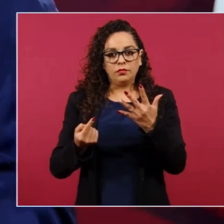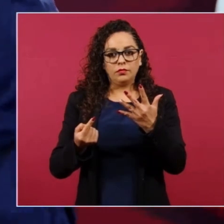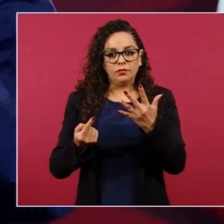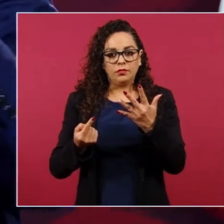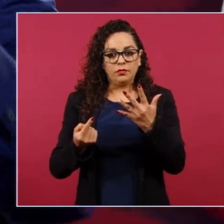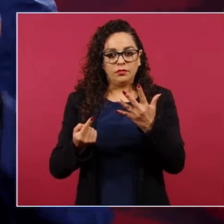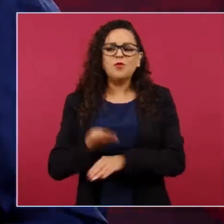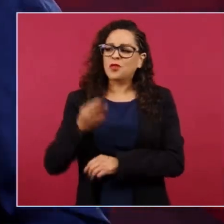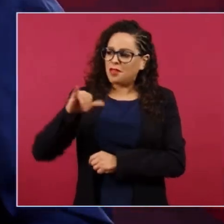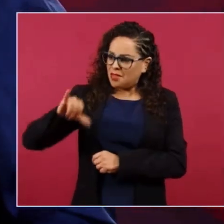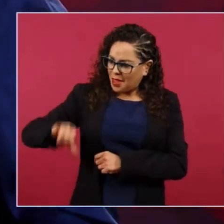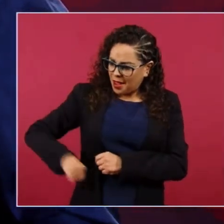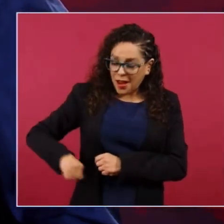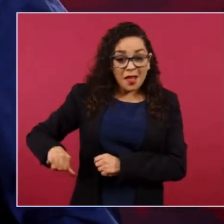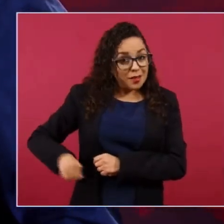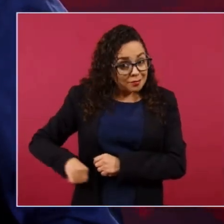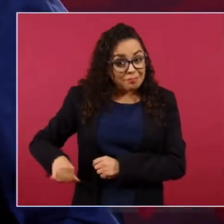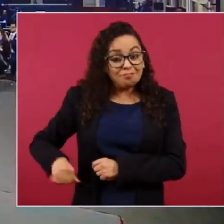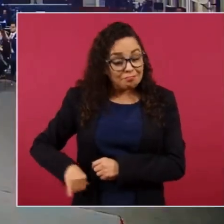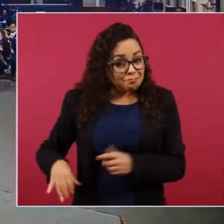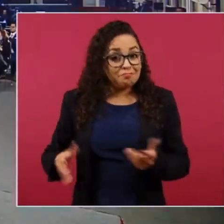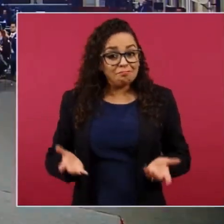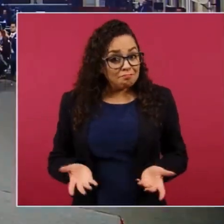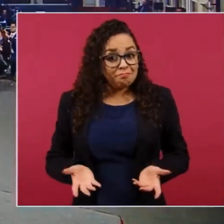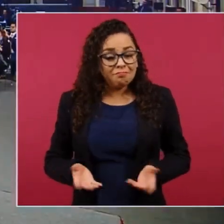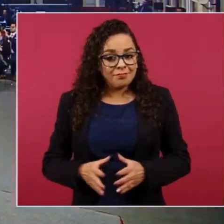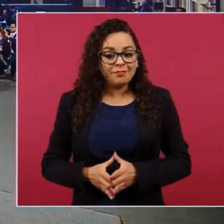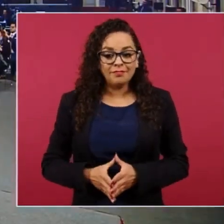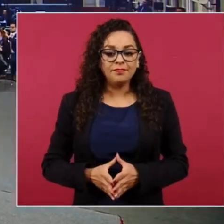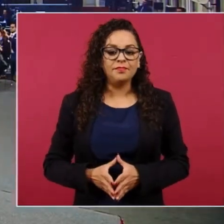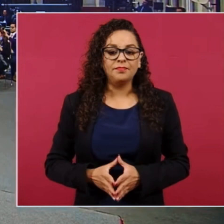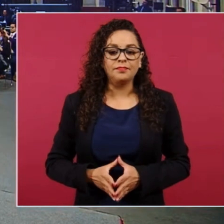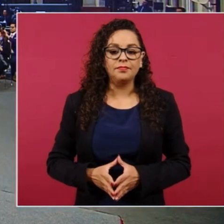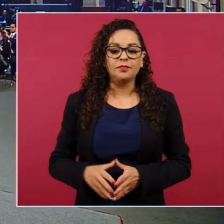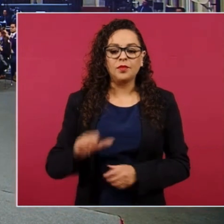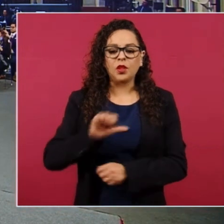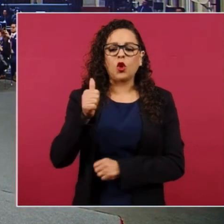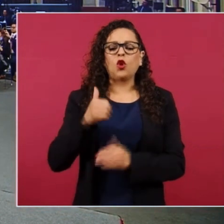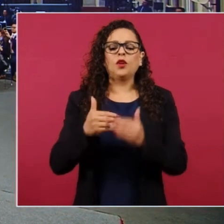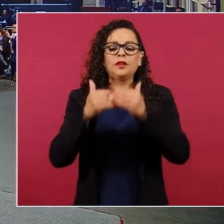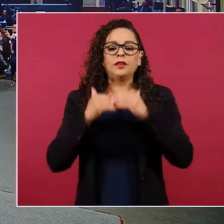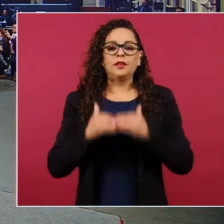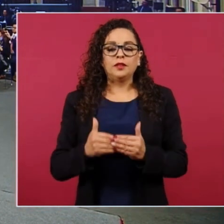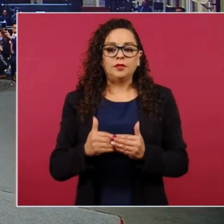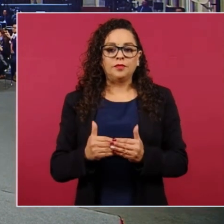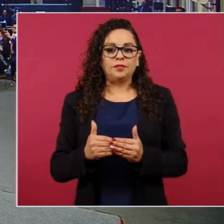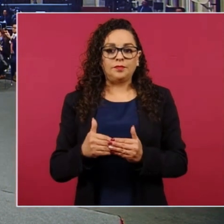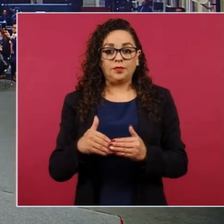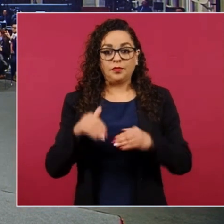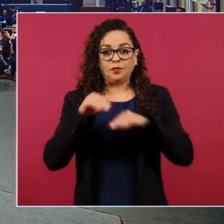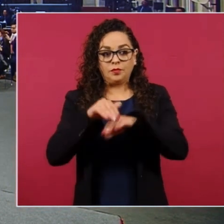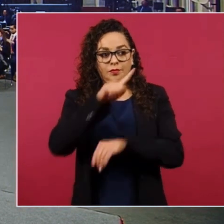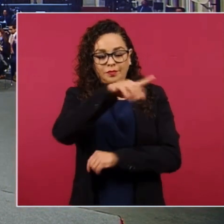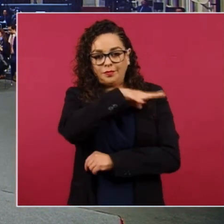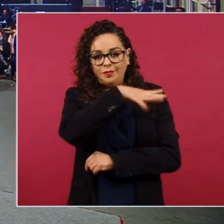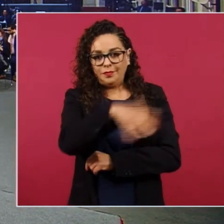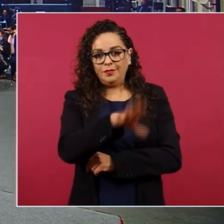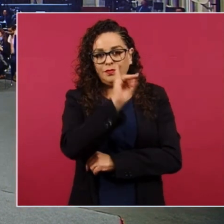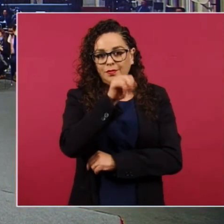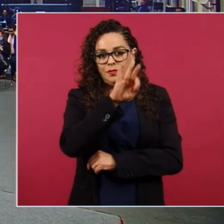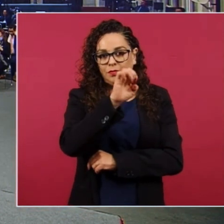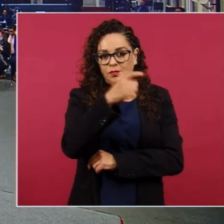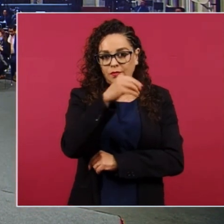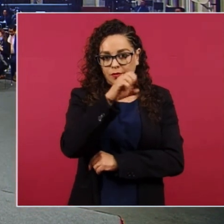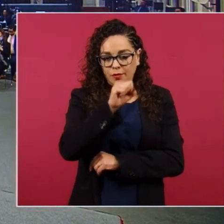Entonces está interesante. Y ahí, presidente, el planteamiento también es de lo que surge a raíz de lo de Cienfuegos. Bueno, usted da, por supuesto, la versión que tiene el